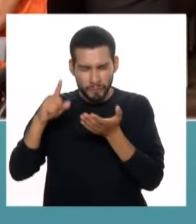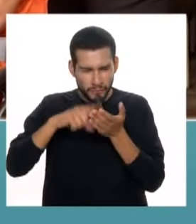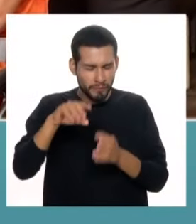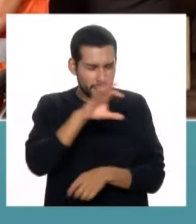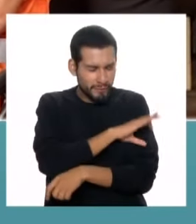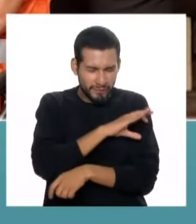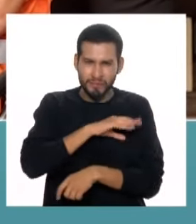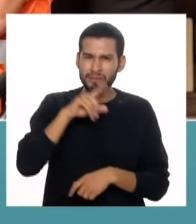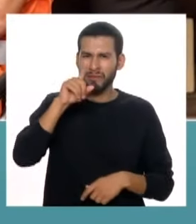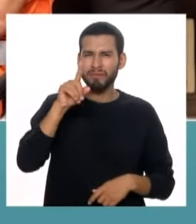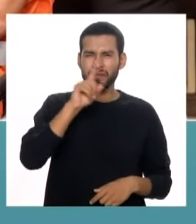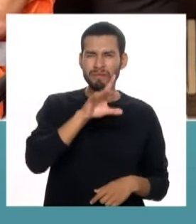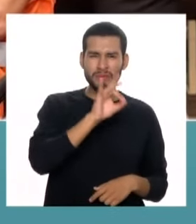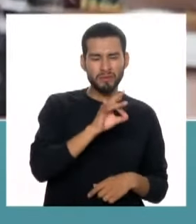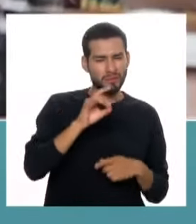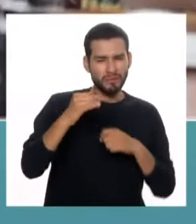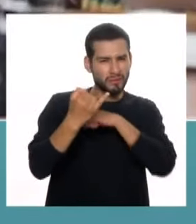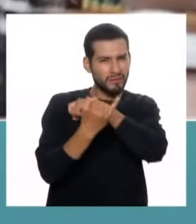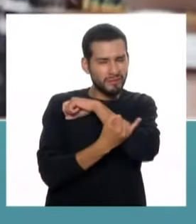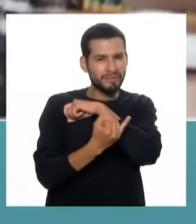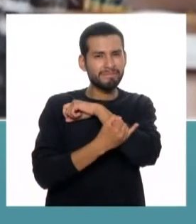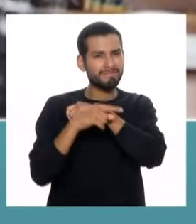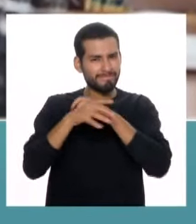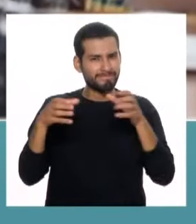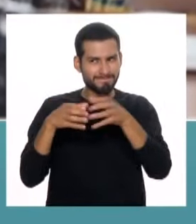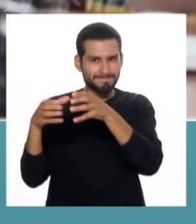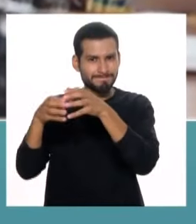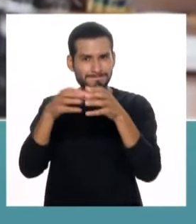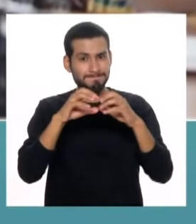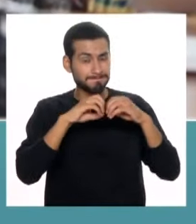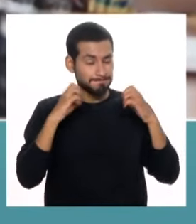a 118 instituciones del Estado.